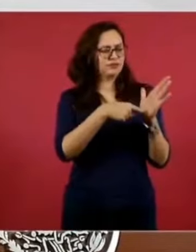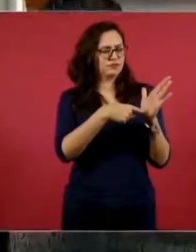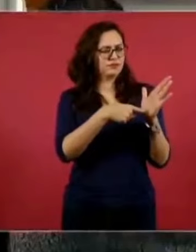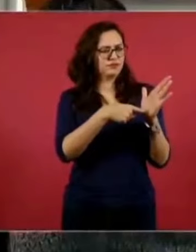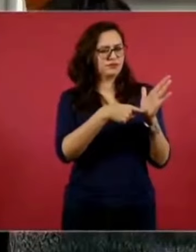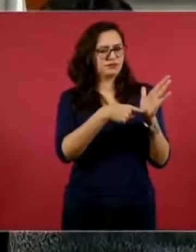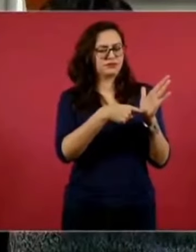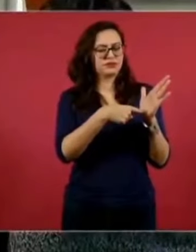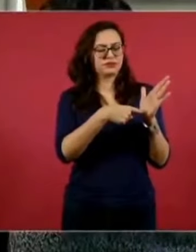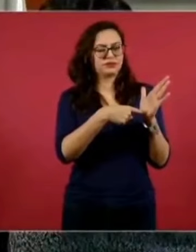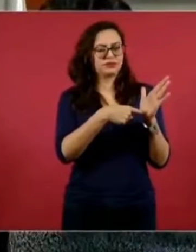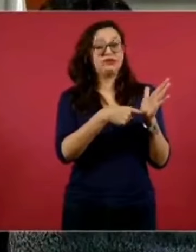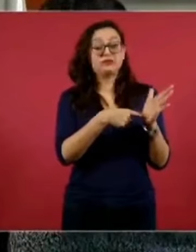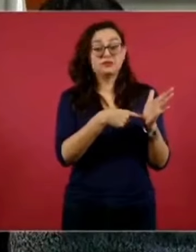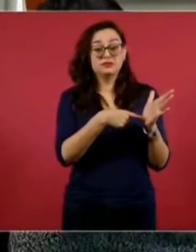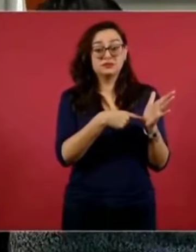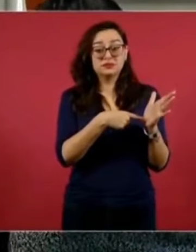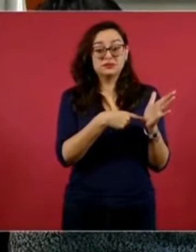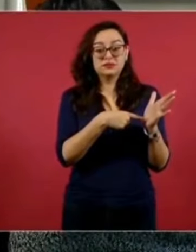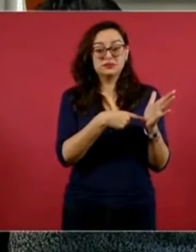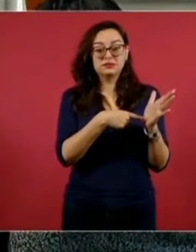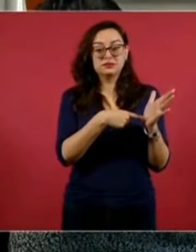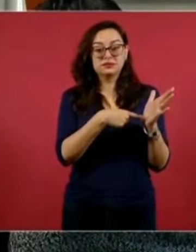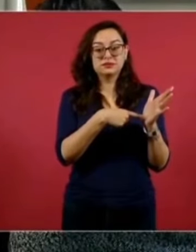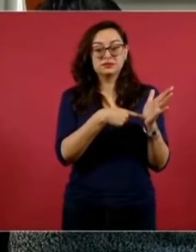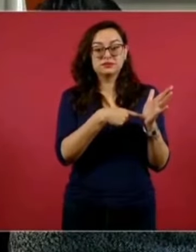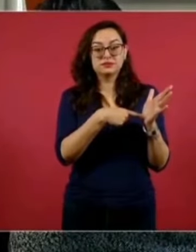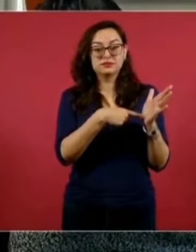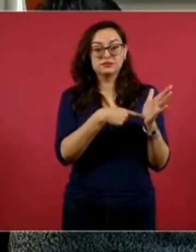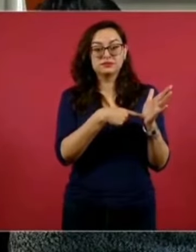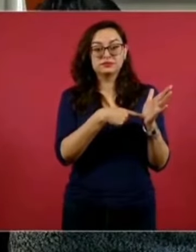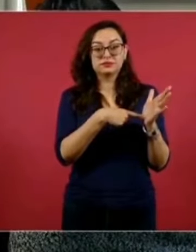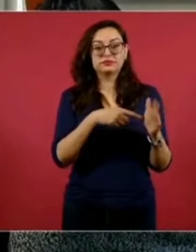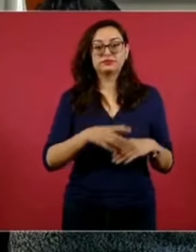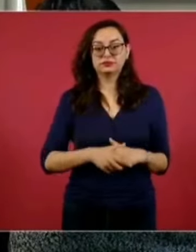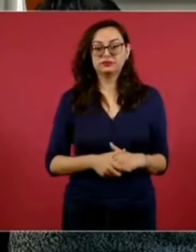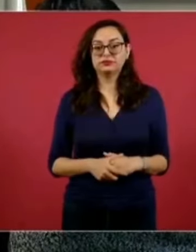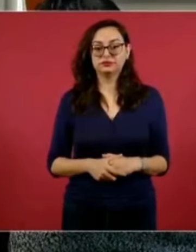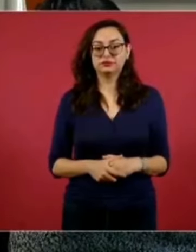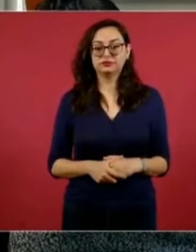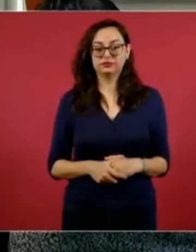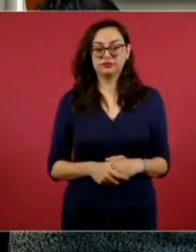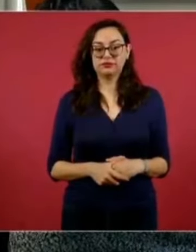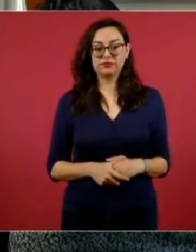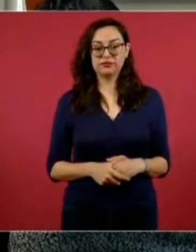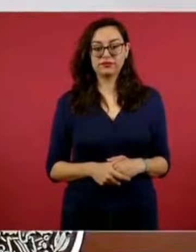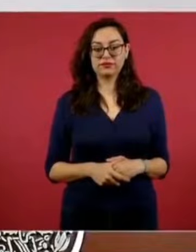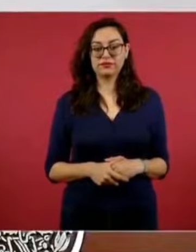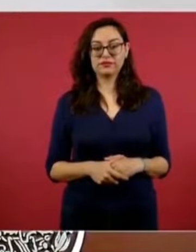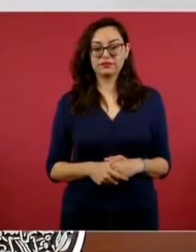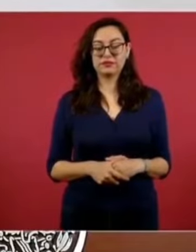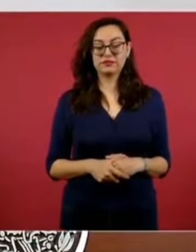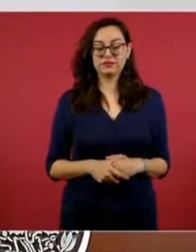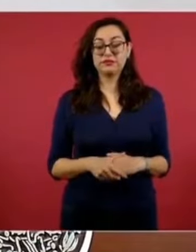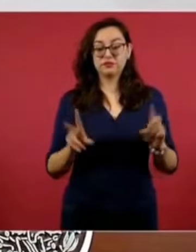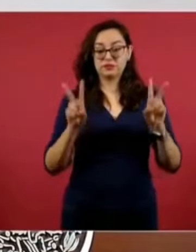p e Bueno nada más el